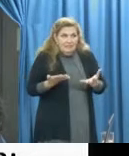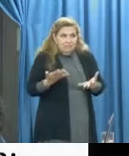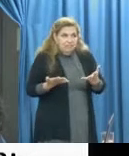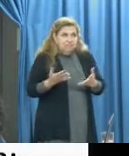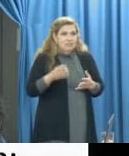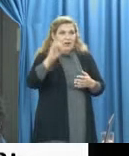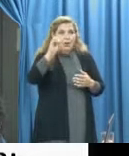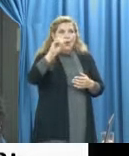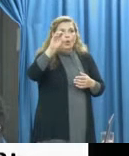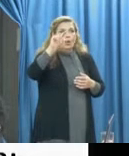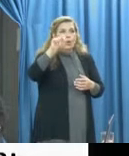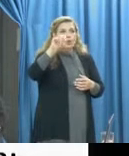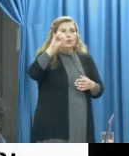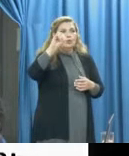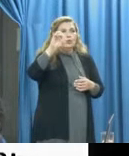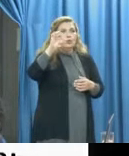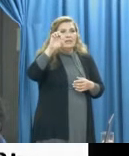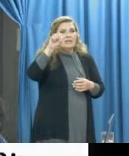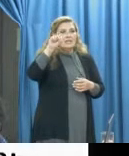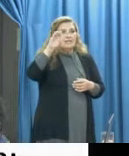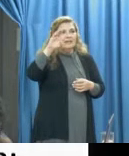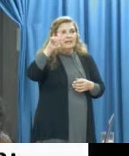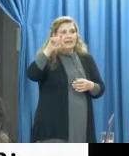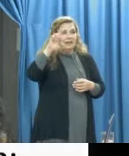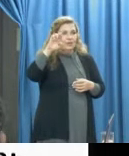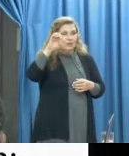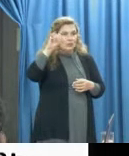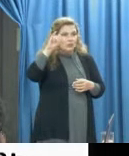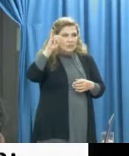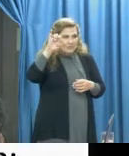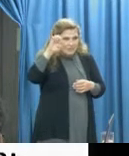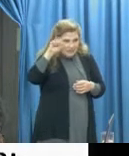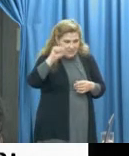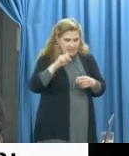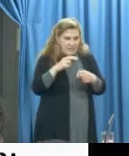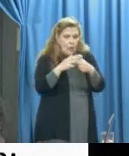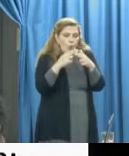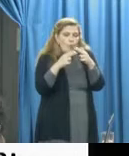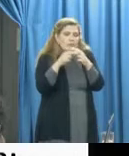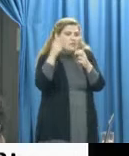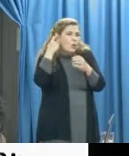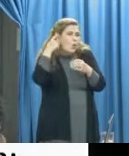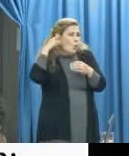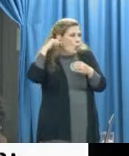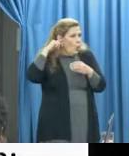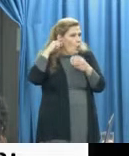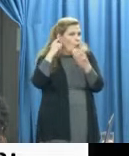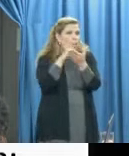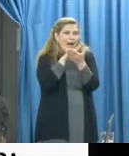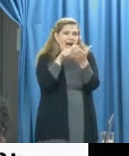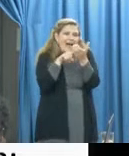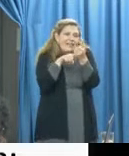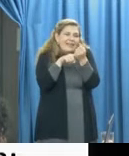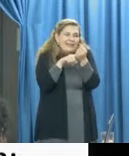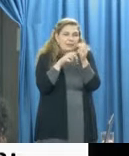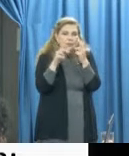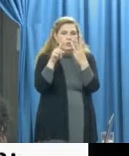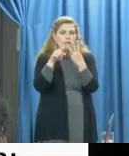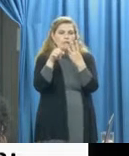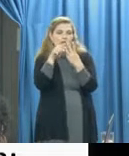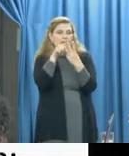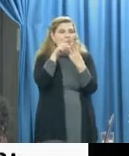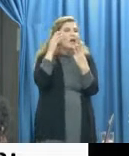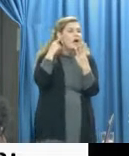la autoesclerosis, que el hueso se empieza a engrosar, puede ser el hueso del oído medio o puede ser